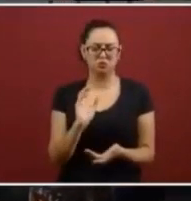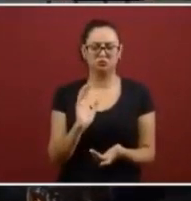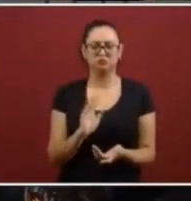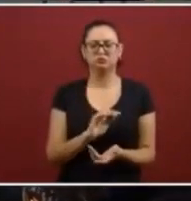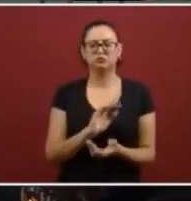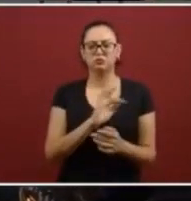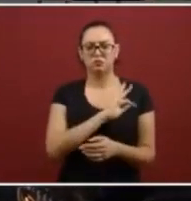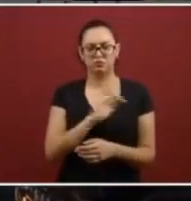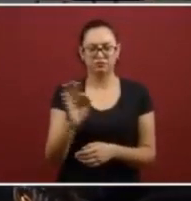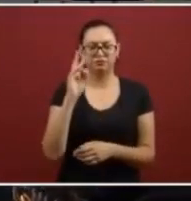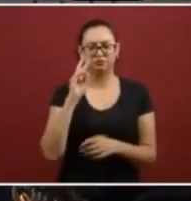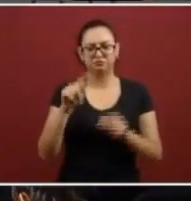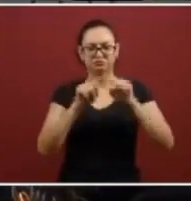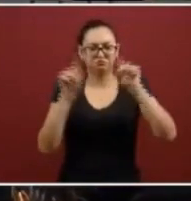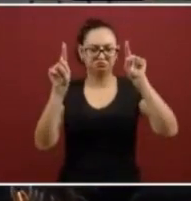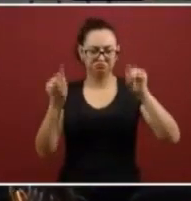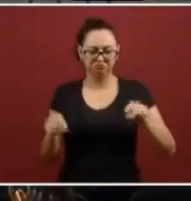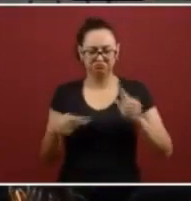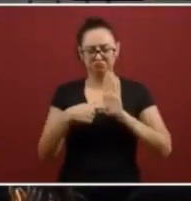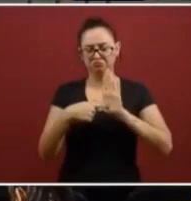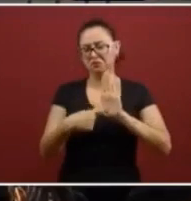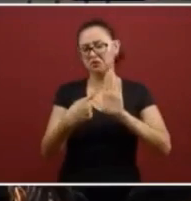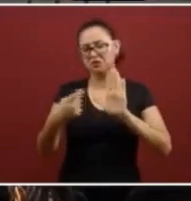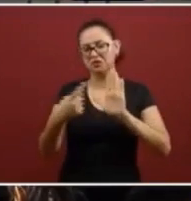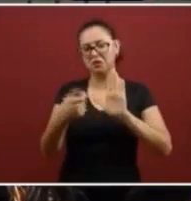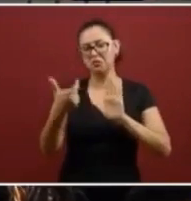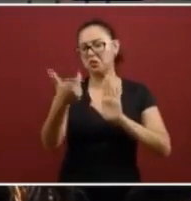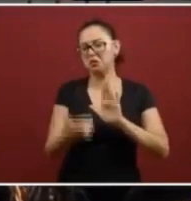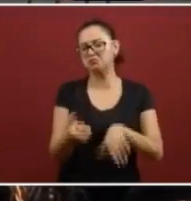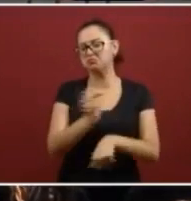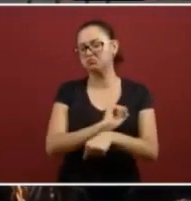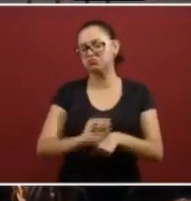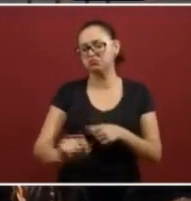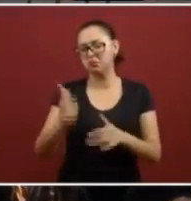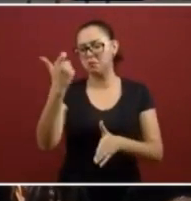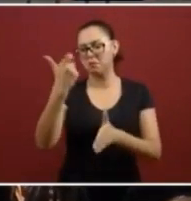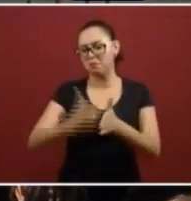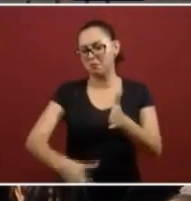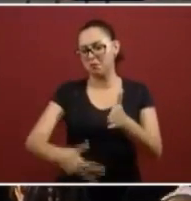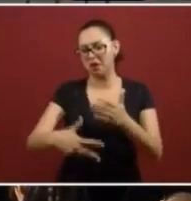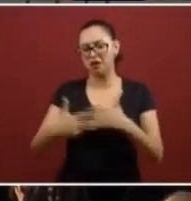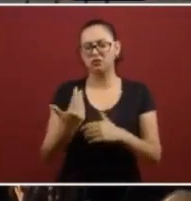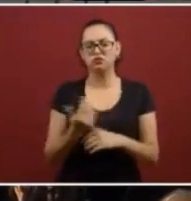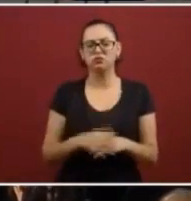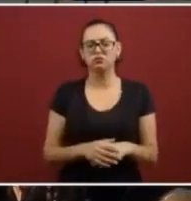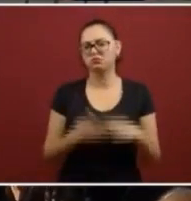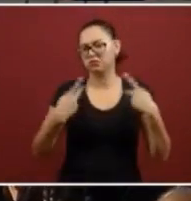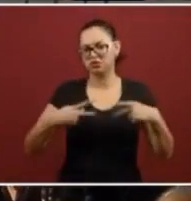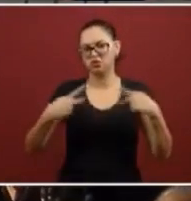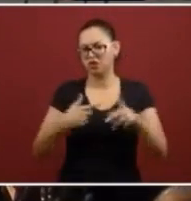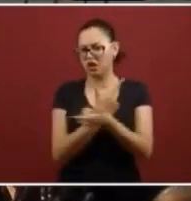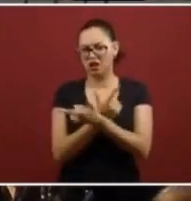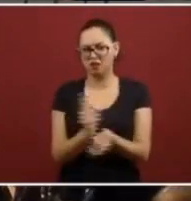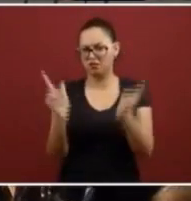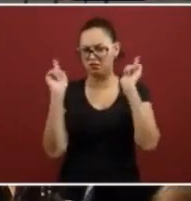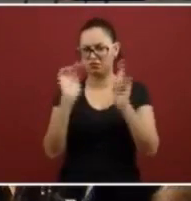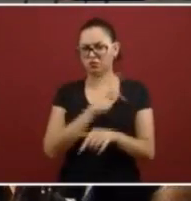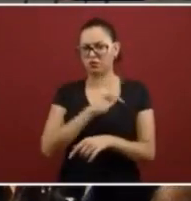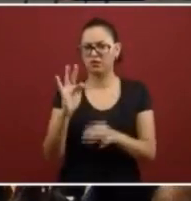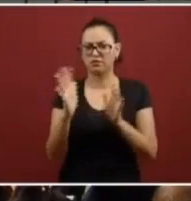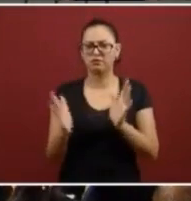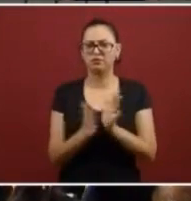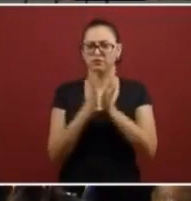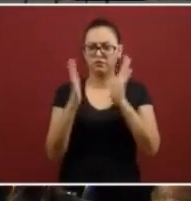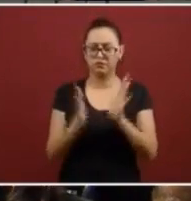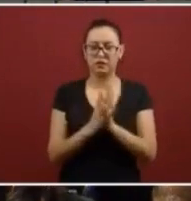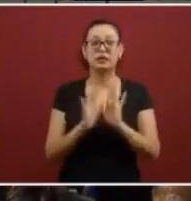pueden ver, to es un valor muy enter. bajo, no hay It's very low, restricciones. no restrictions. El costo son 100 pesos y cualquier persona puede 100 participar. pesos, which is, Una vez wow, que